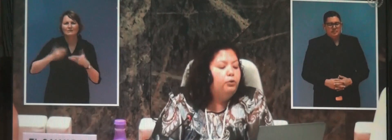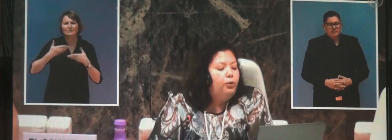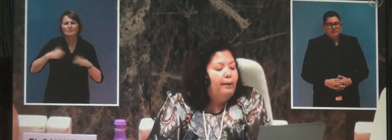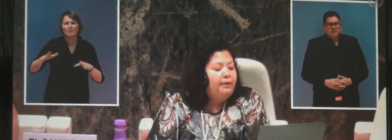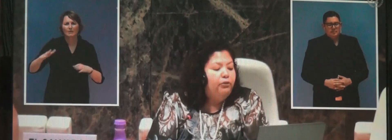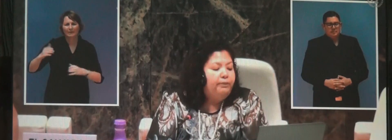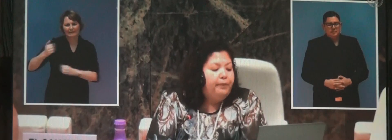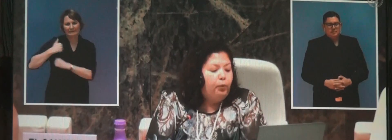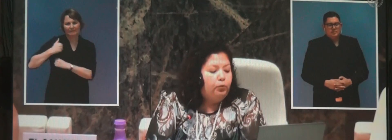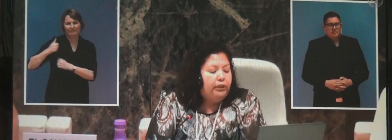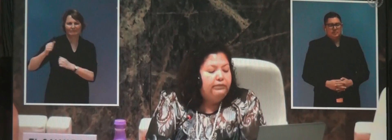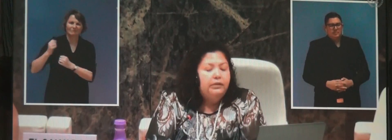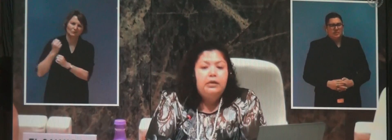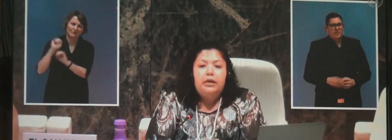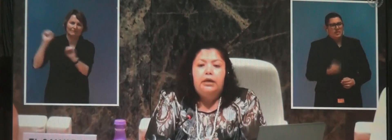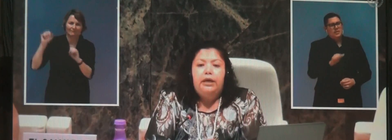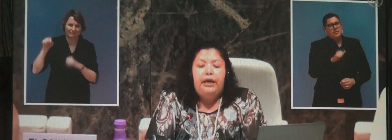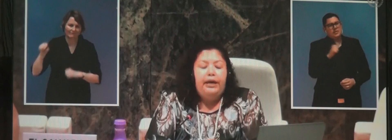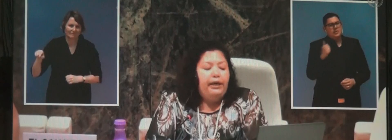En otro ámbito de preguntas,